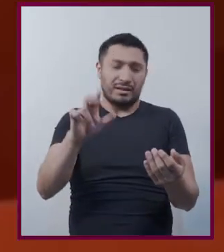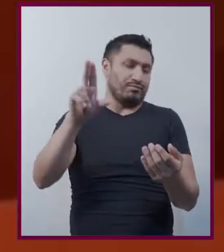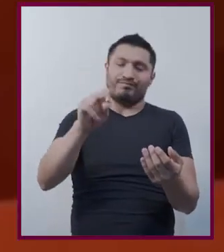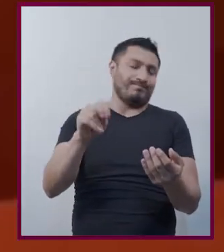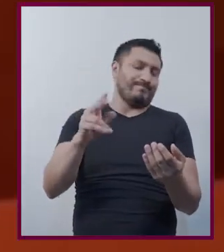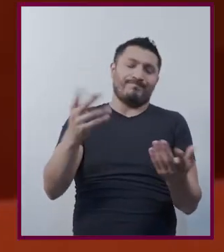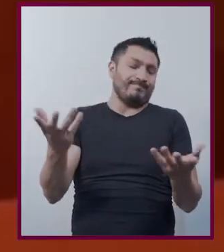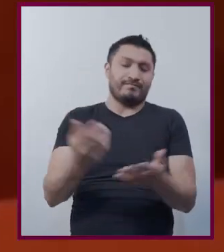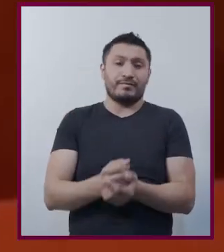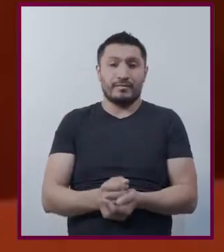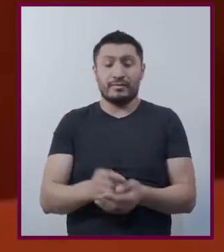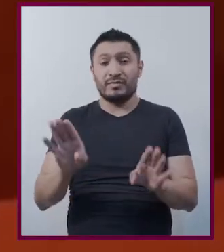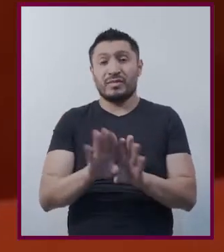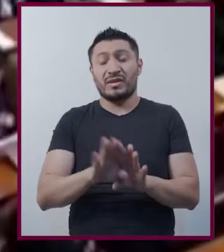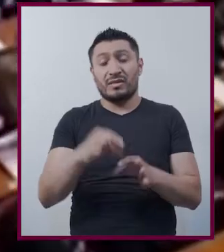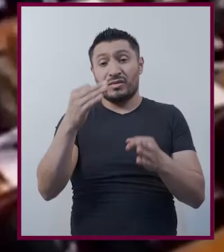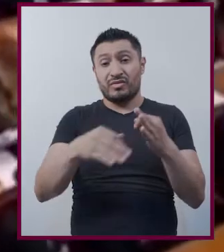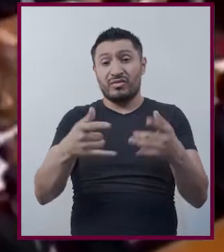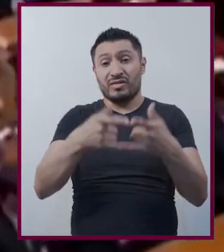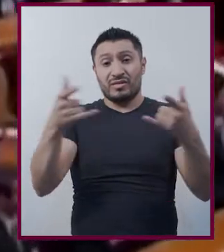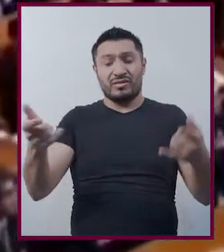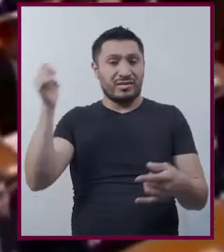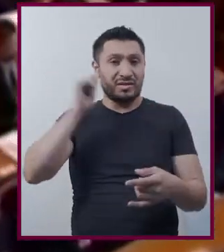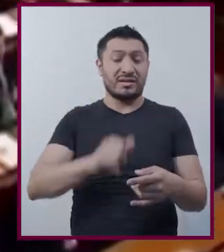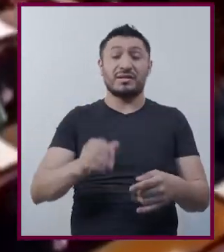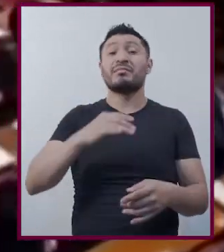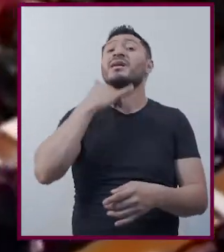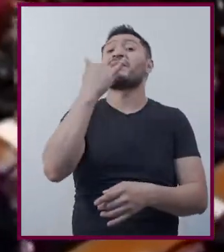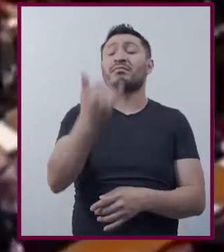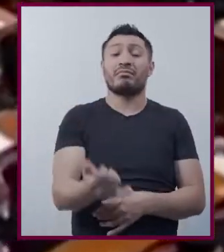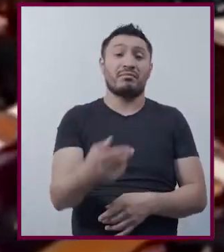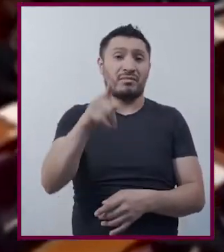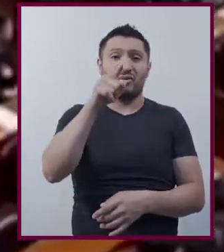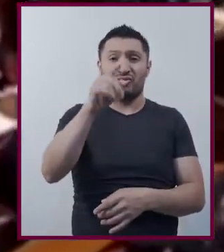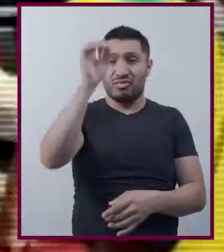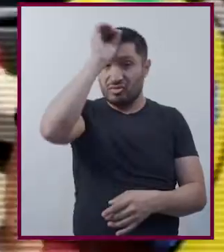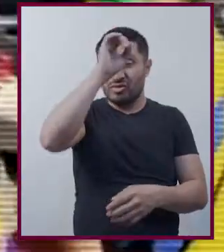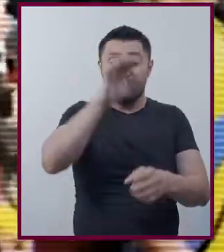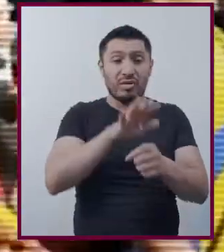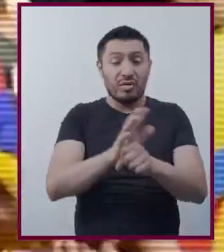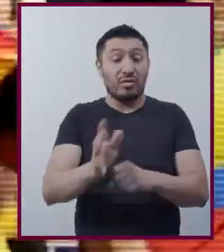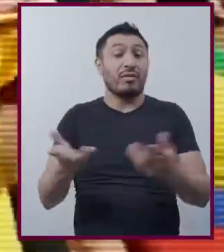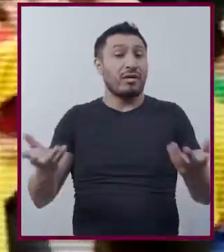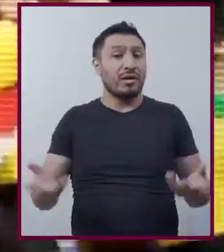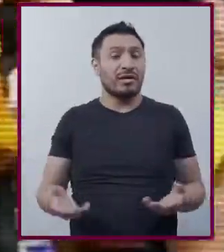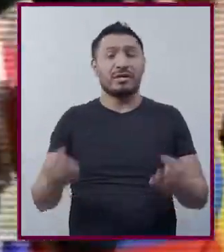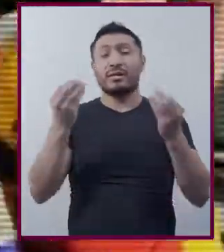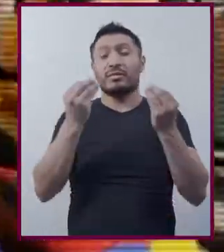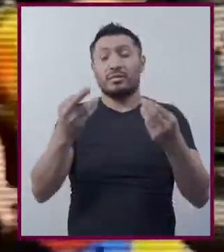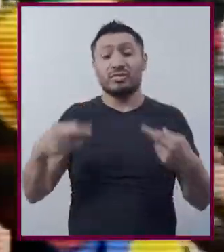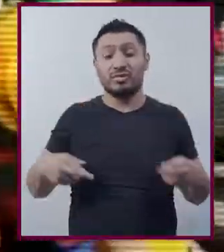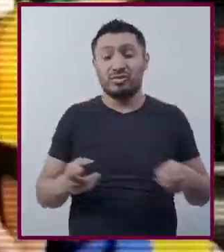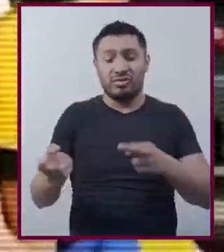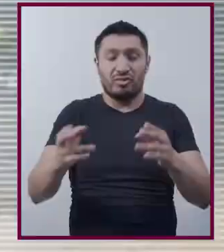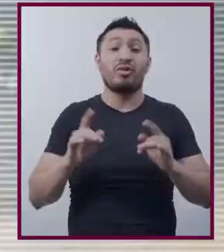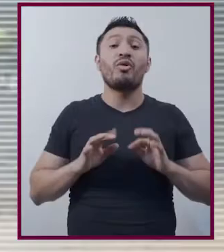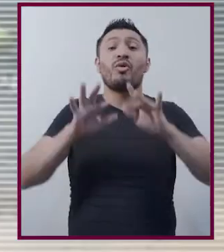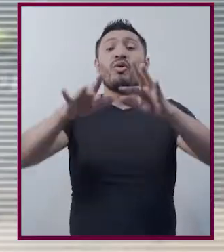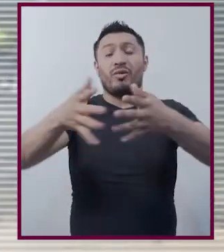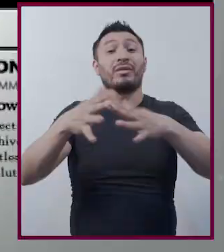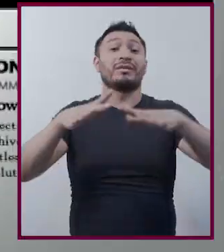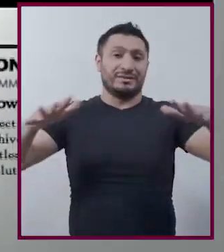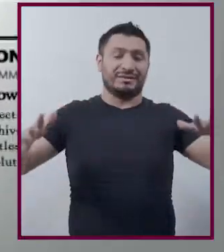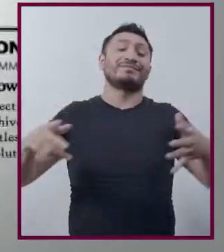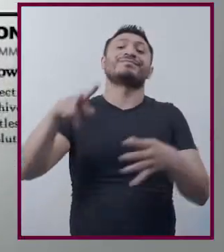proclamar el final de la historia sea siempre un error. Sin embargo, ¿tú qué opinas? Finalmente la mayoría de los ríos llegan al mar, ¿no es